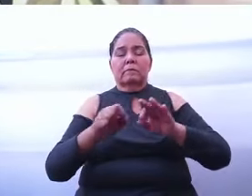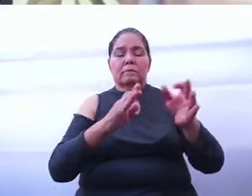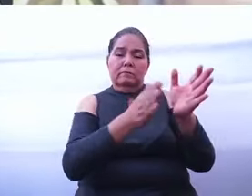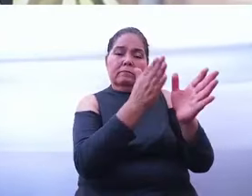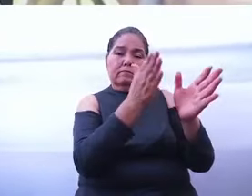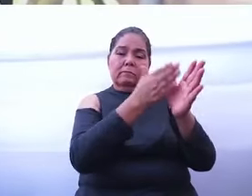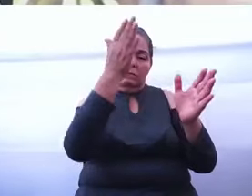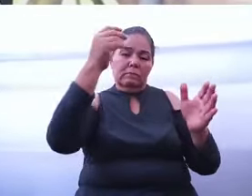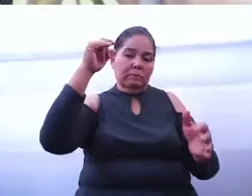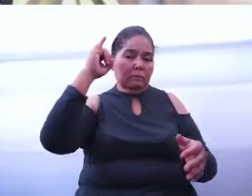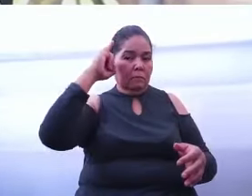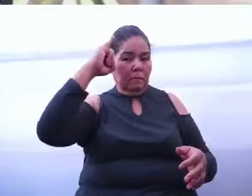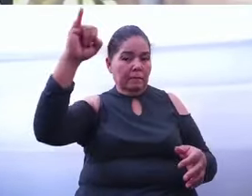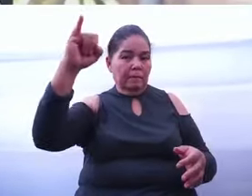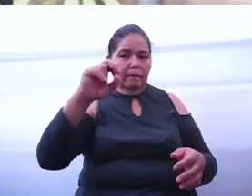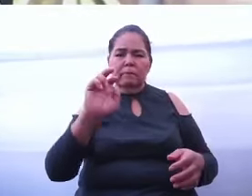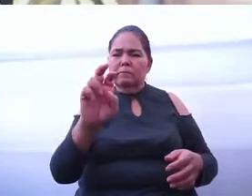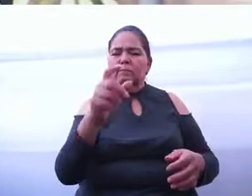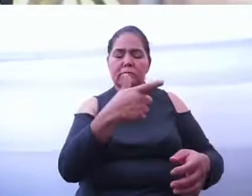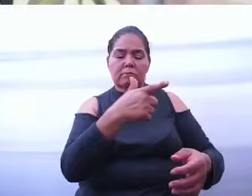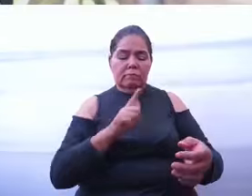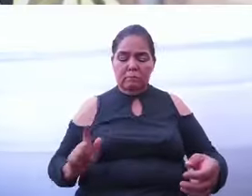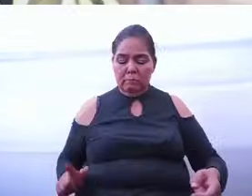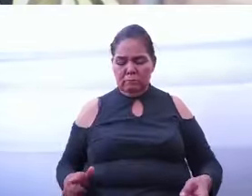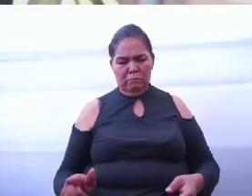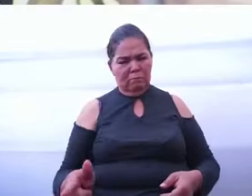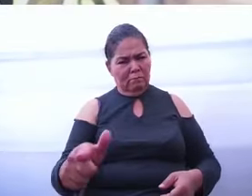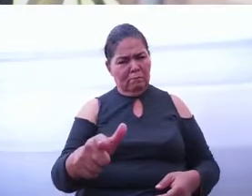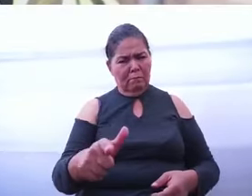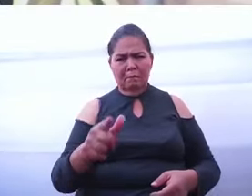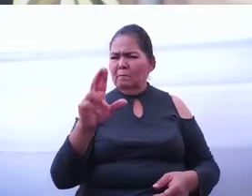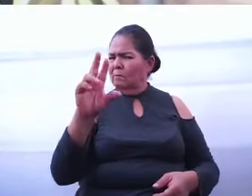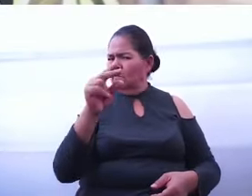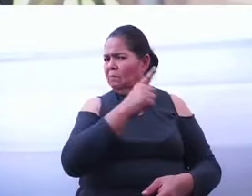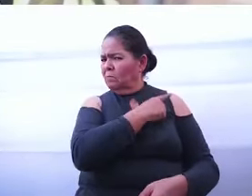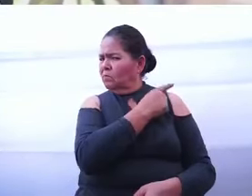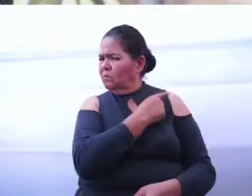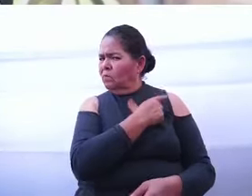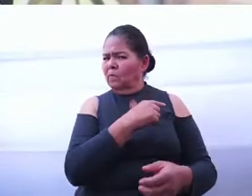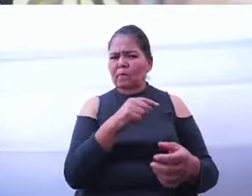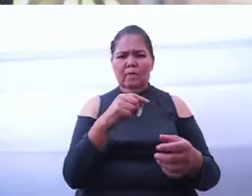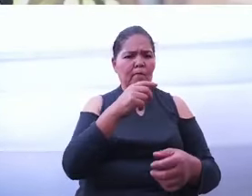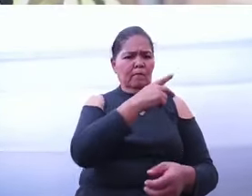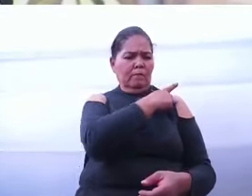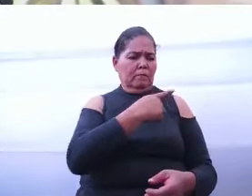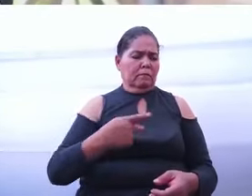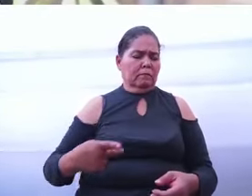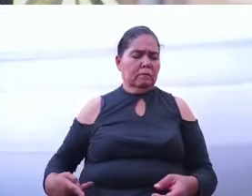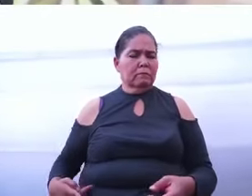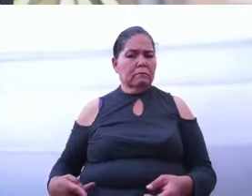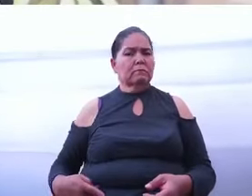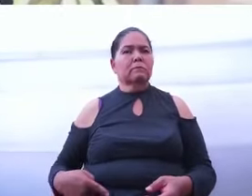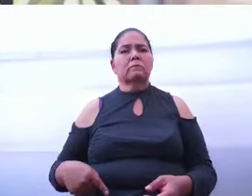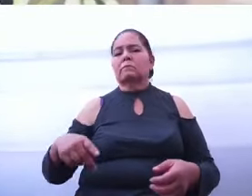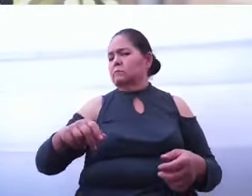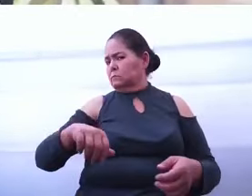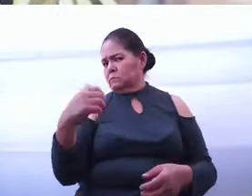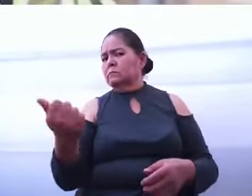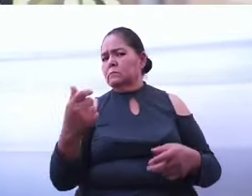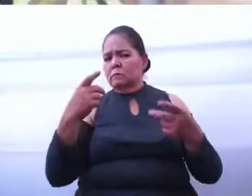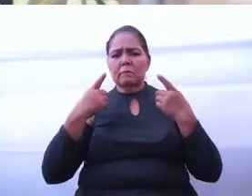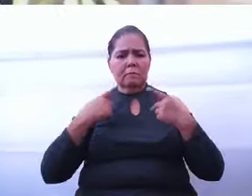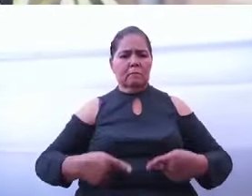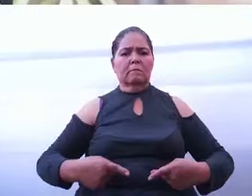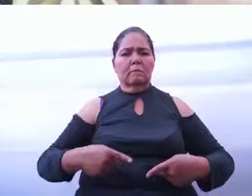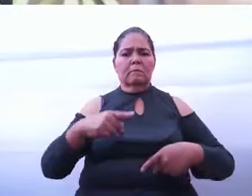este gobierno está encabezado no por un presidente municipal, está encabezado por un ayuntamiento que debe trabajar